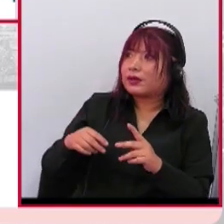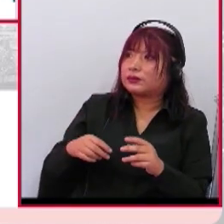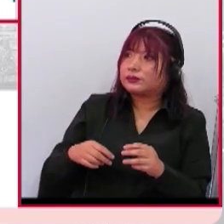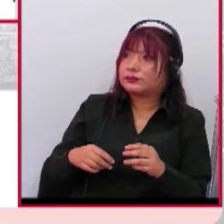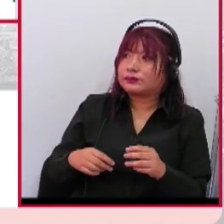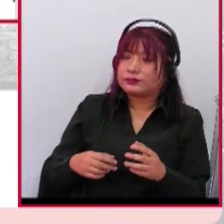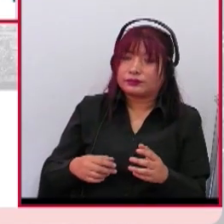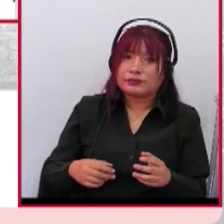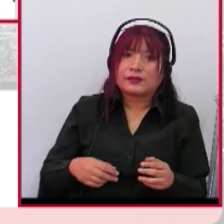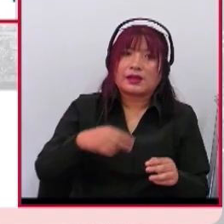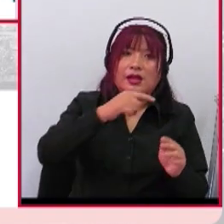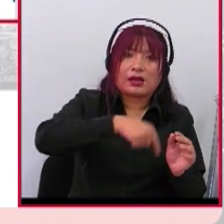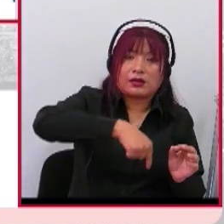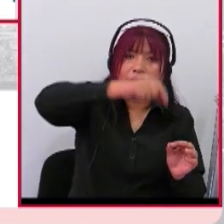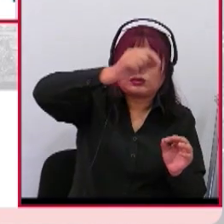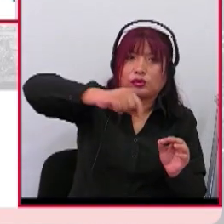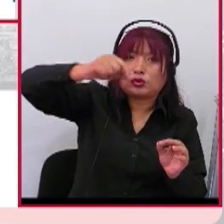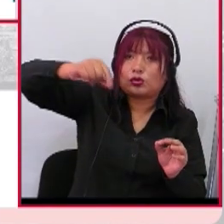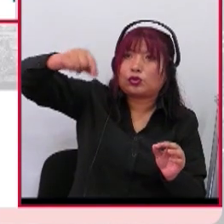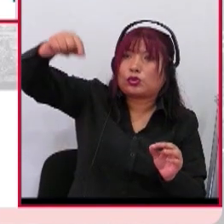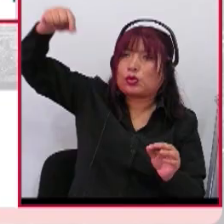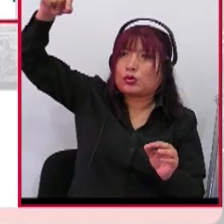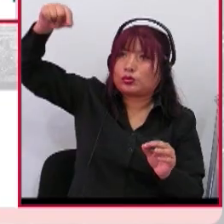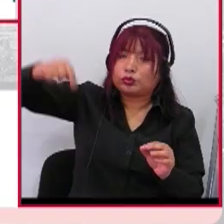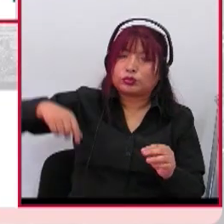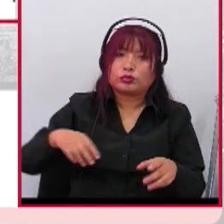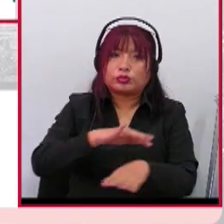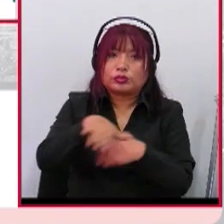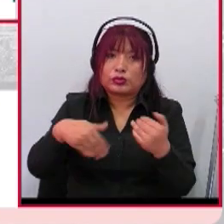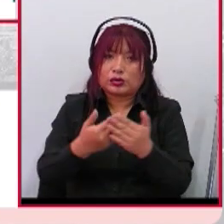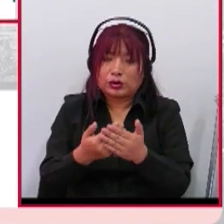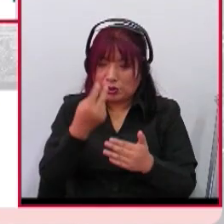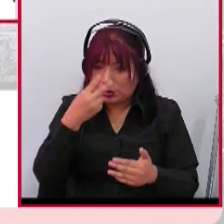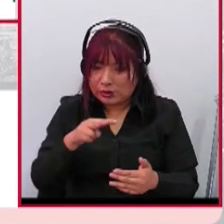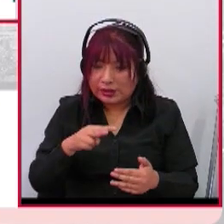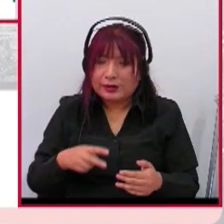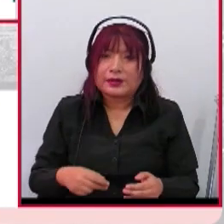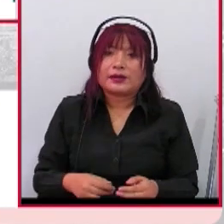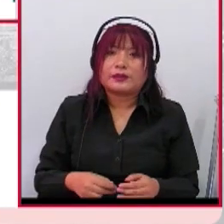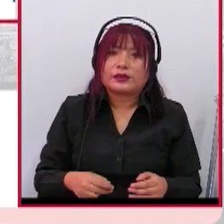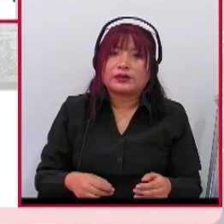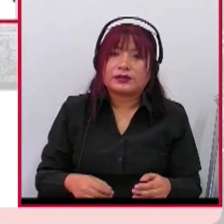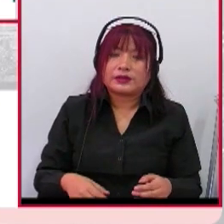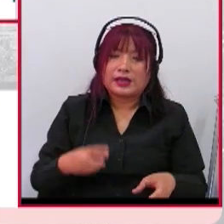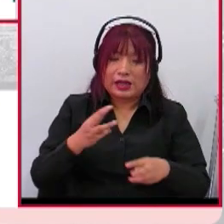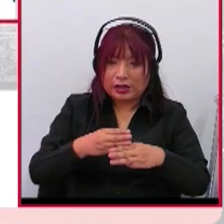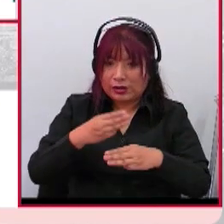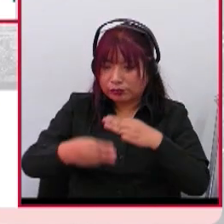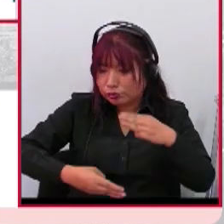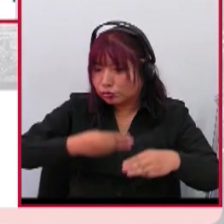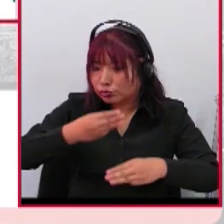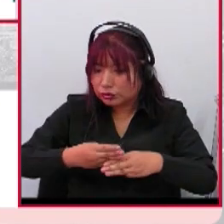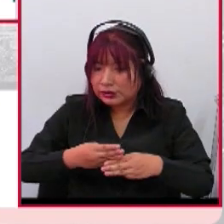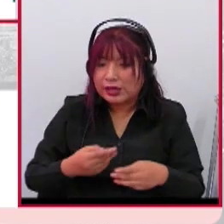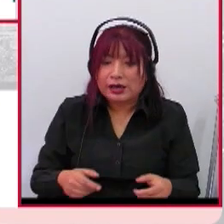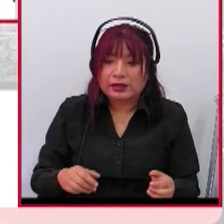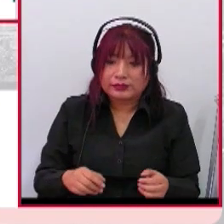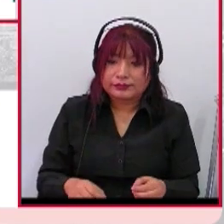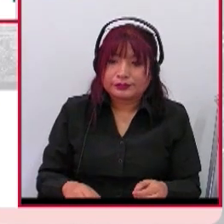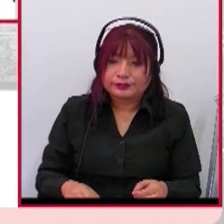Hicimos un benchmarking a nivel global, por un espacio en la